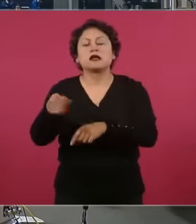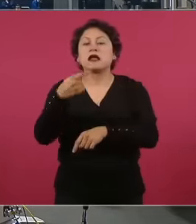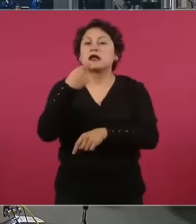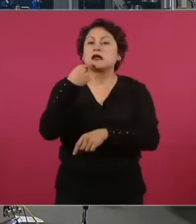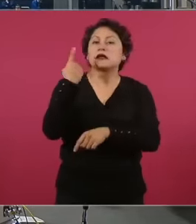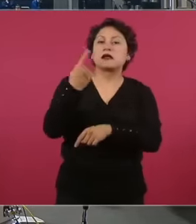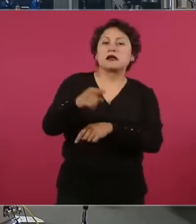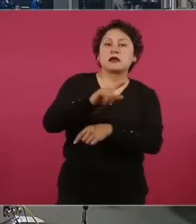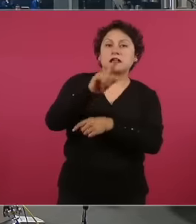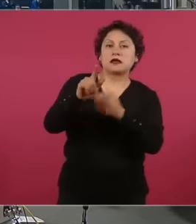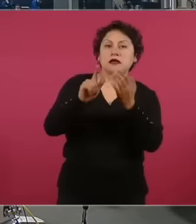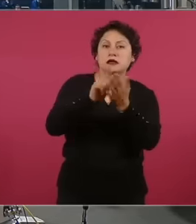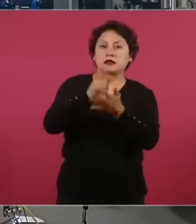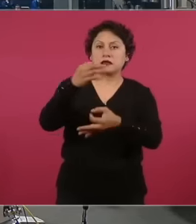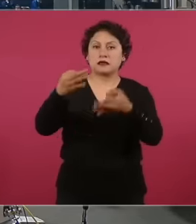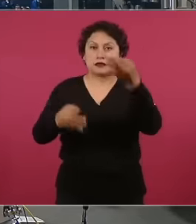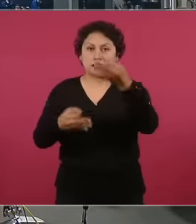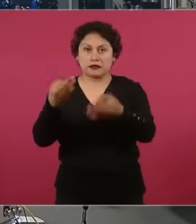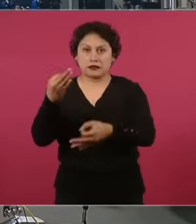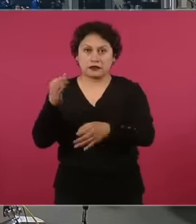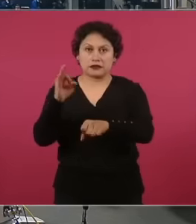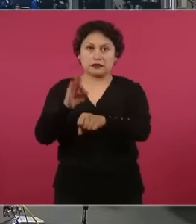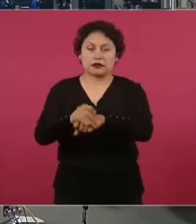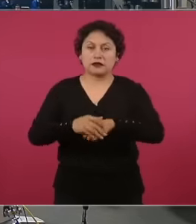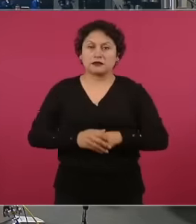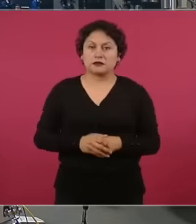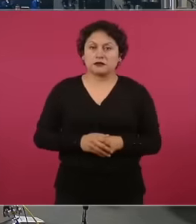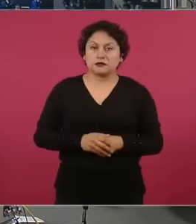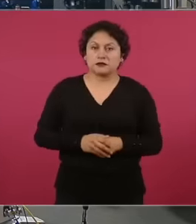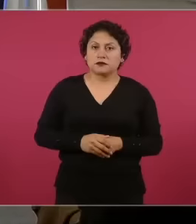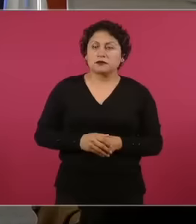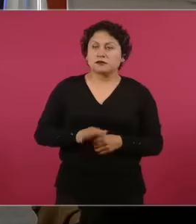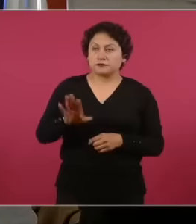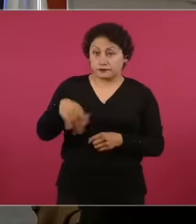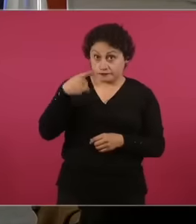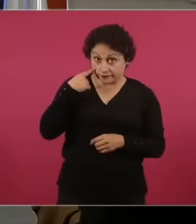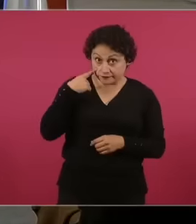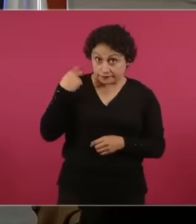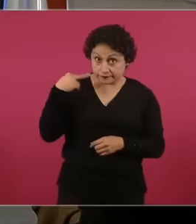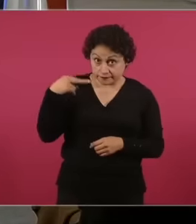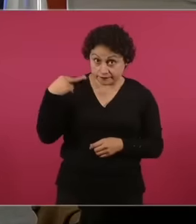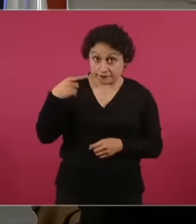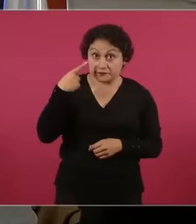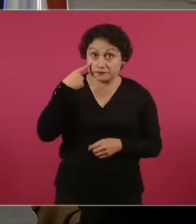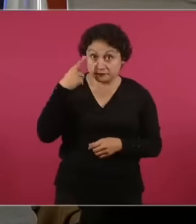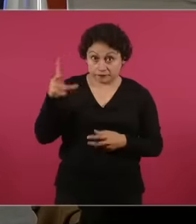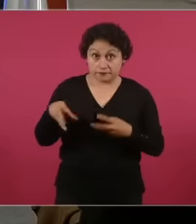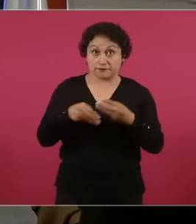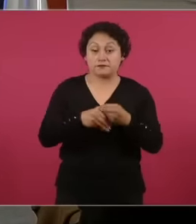que pudiera haber un riesgo de que… Además, ese es Veracruz. Mira cuántos.